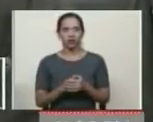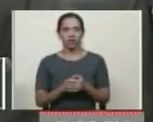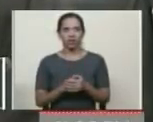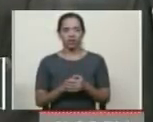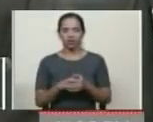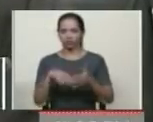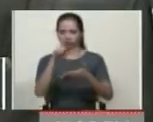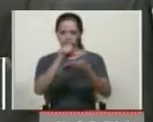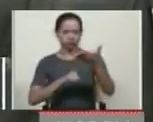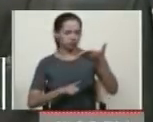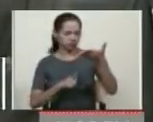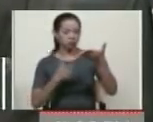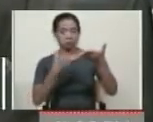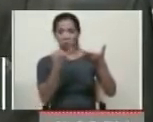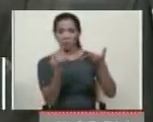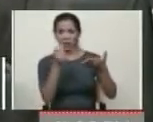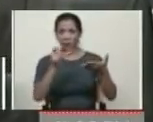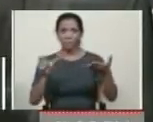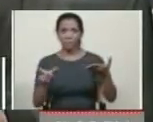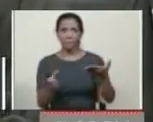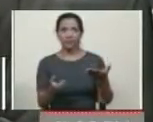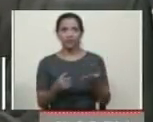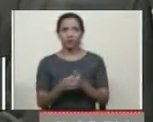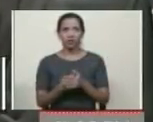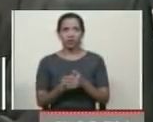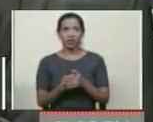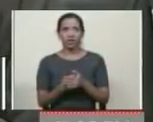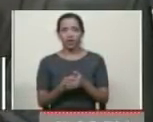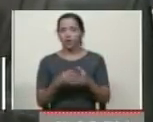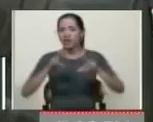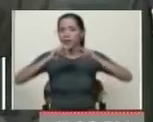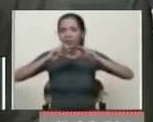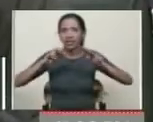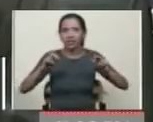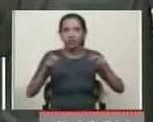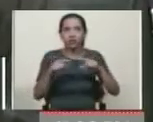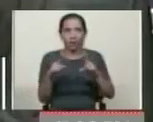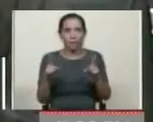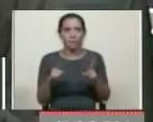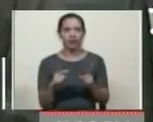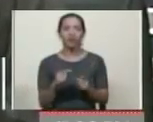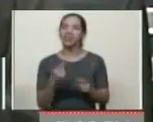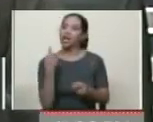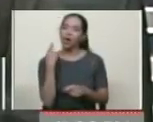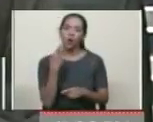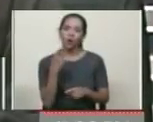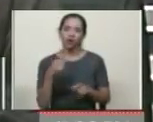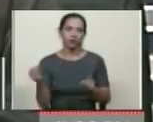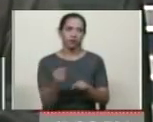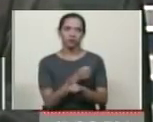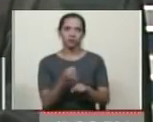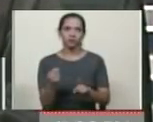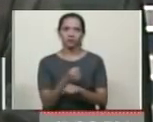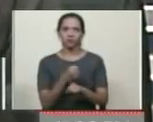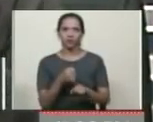con los papeles de Andorra, recuerdo. O sea, ha habido varias investigaciones, pero la única que ha dado golpes